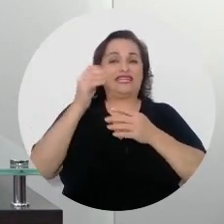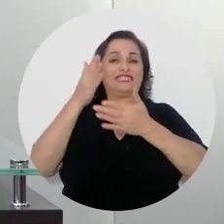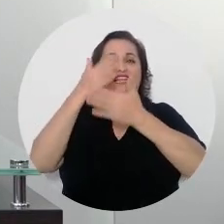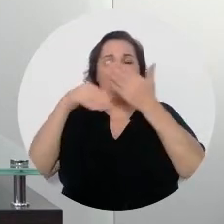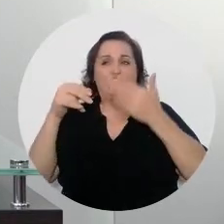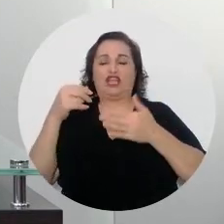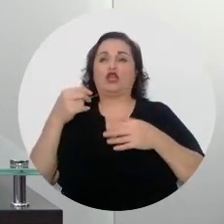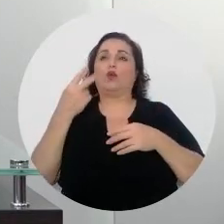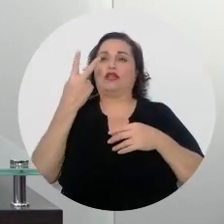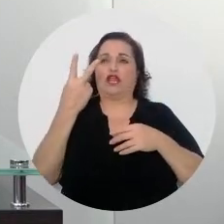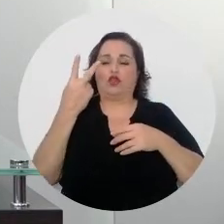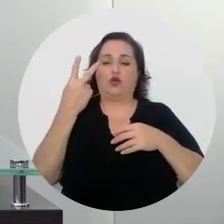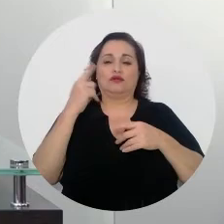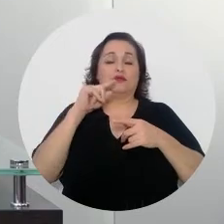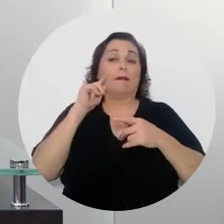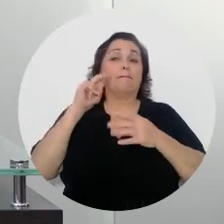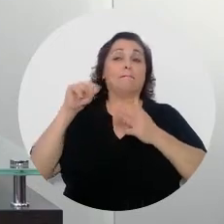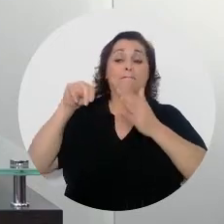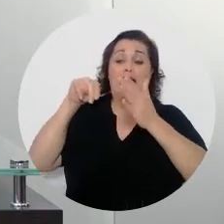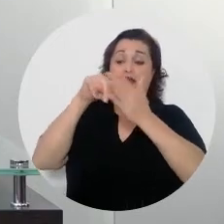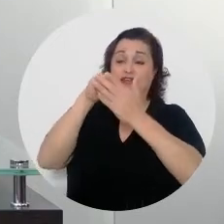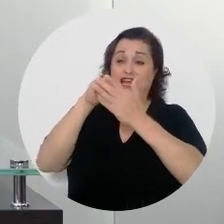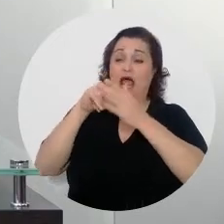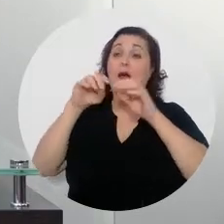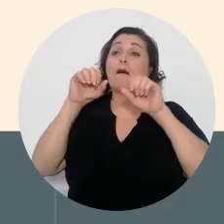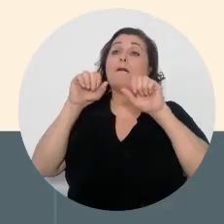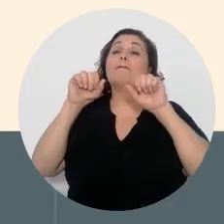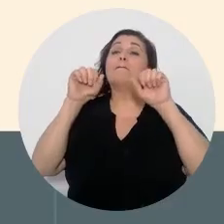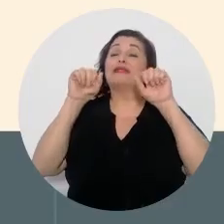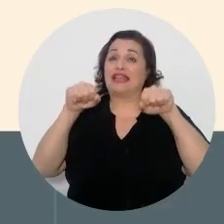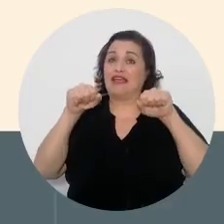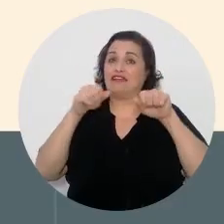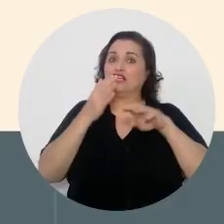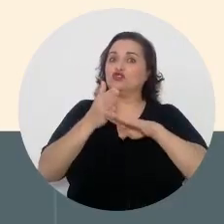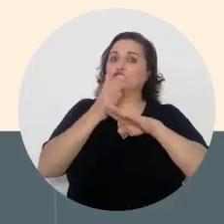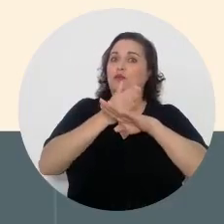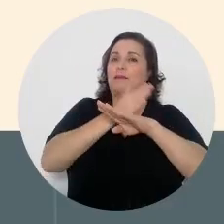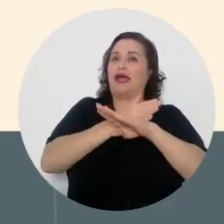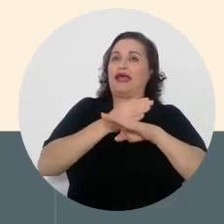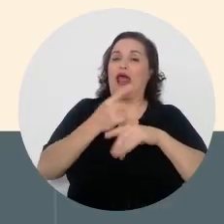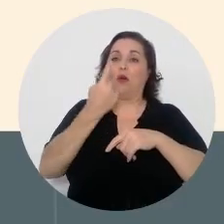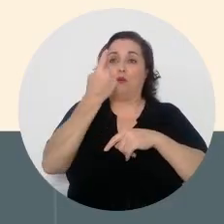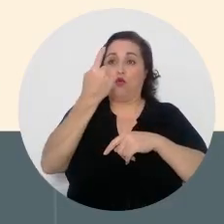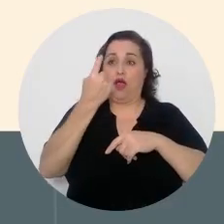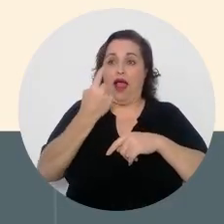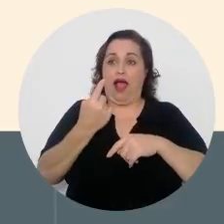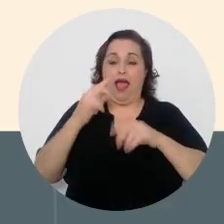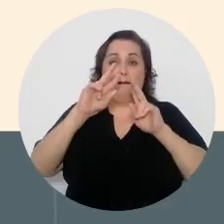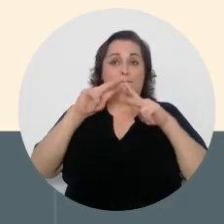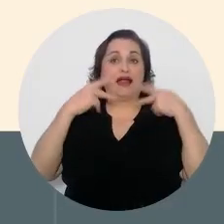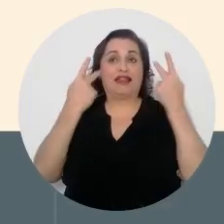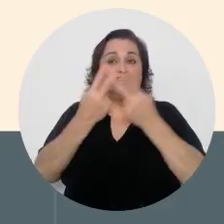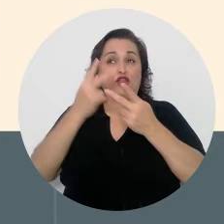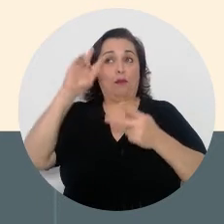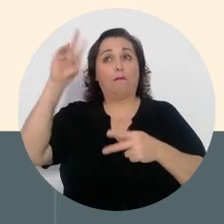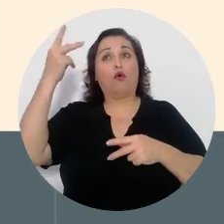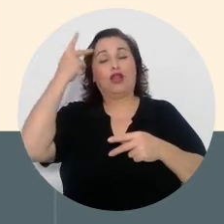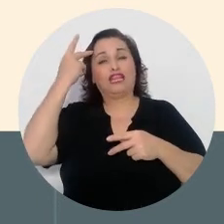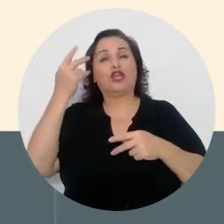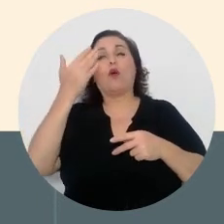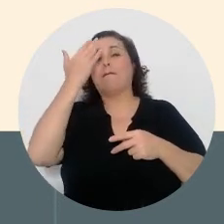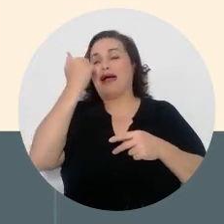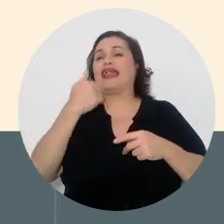muy importante, como les mencionaba, es la barrera para poder obtener, la barrera que hay que superar por cada uno de los partidos